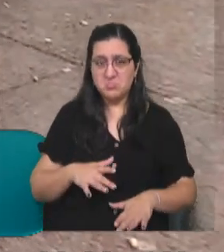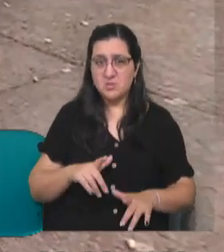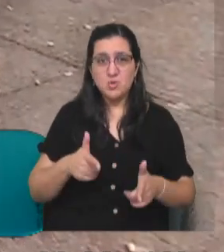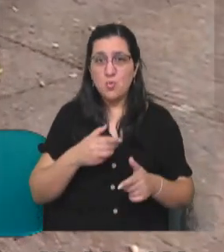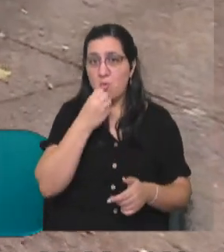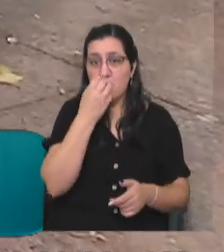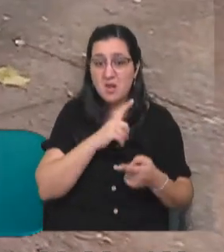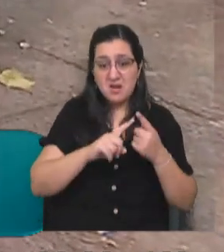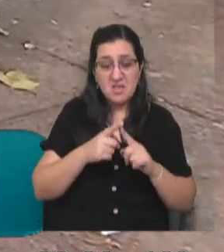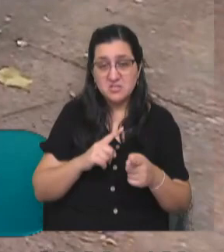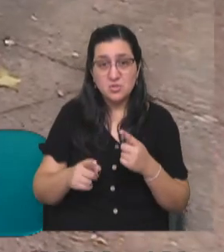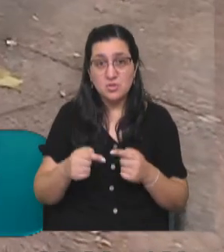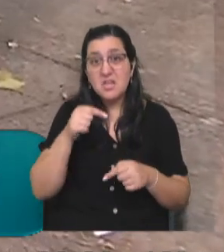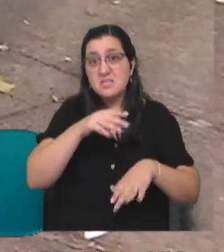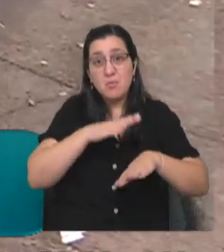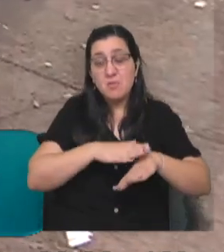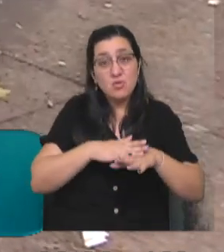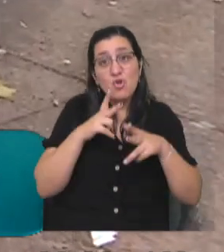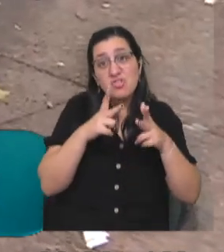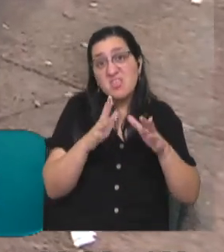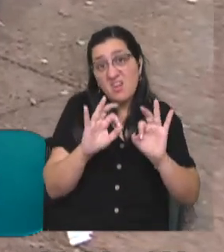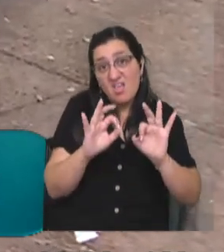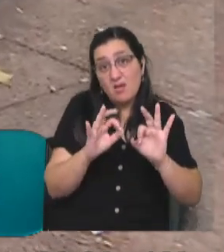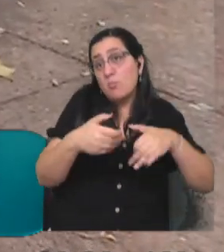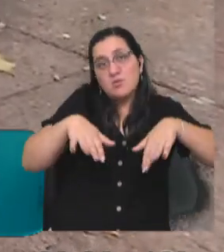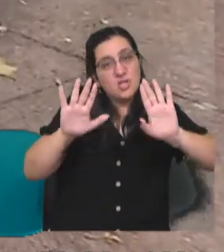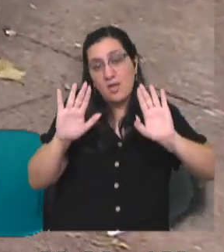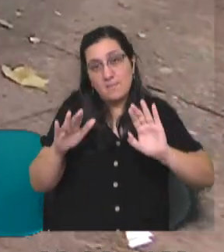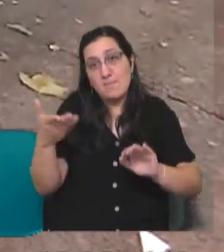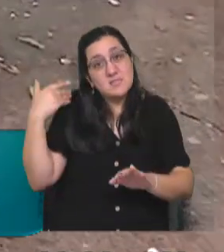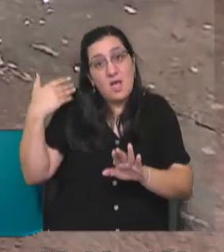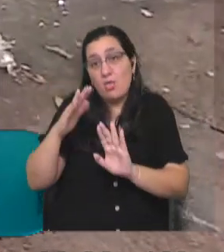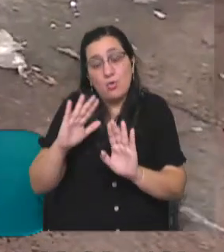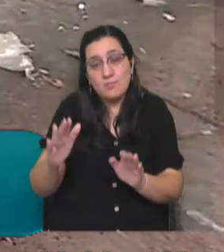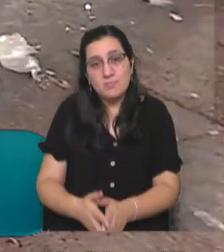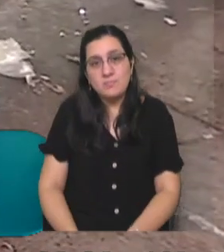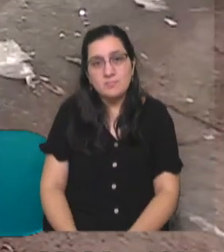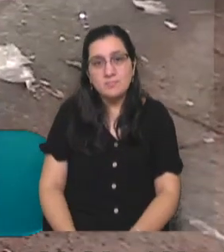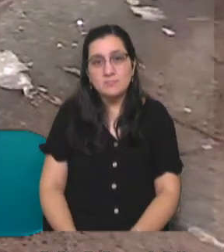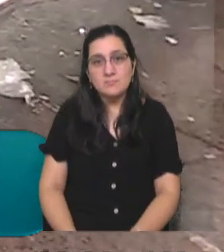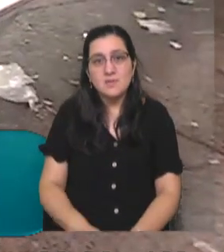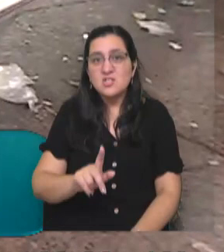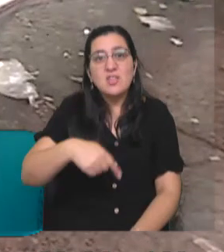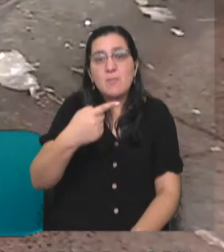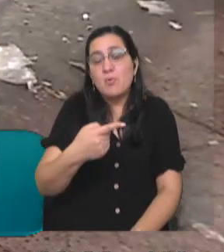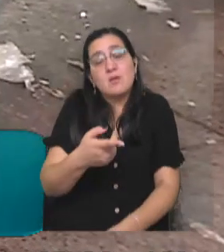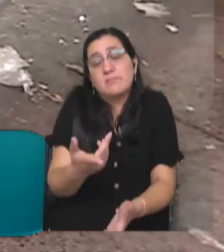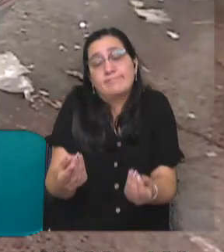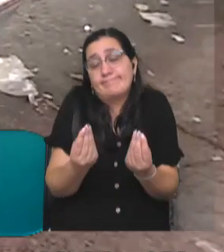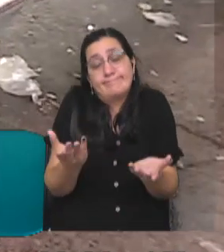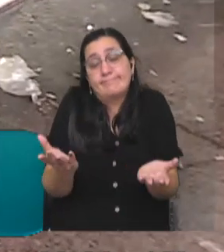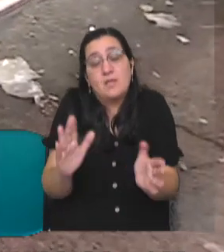buena relación y no reaccioné en el momento, después que pasó el tiempo ya está. Mira vos. Claro, como que hay un tiempo determinado, después ya no vale, digamos.